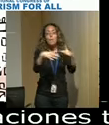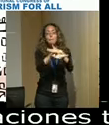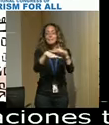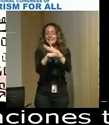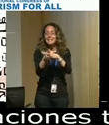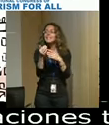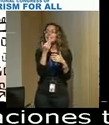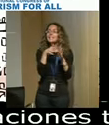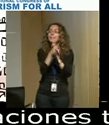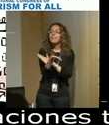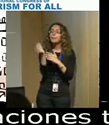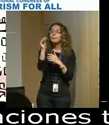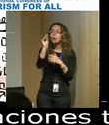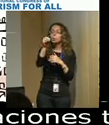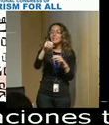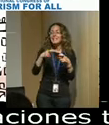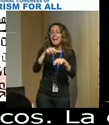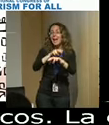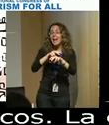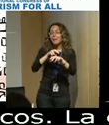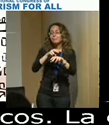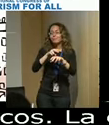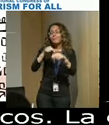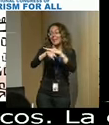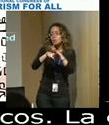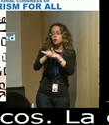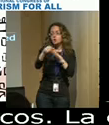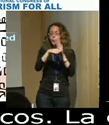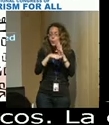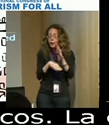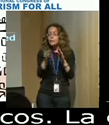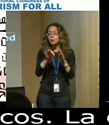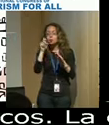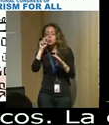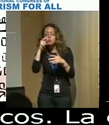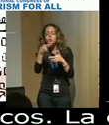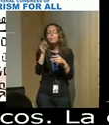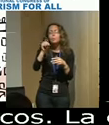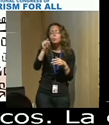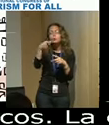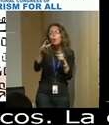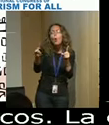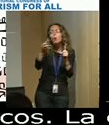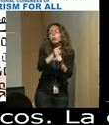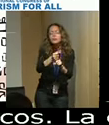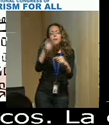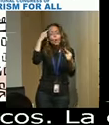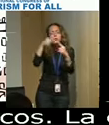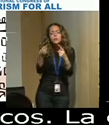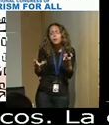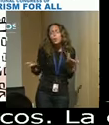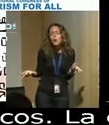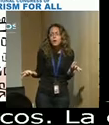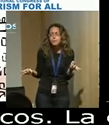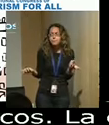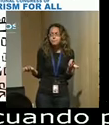a los gestores de esos programas, incluso los turísticos, cuáles son los objetivos o qué pretenden con esos programas,